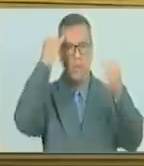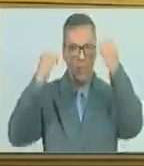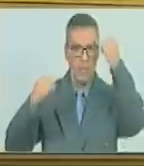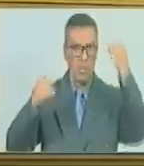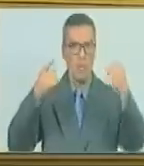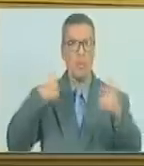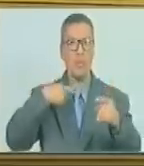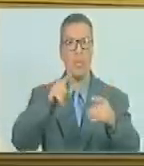continente es el realismo mágico,